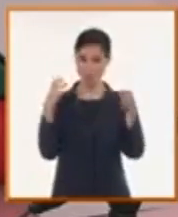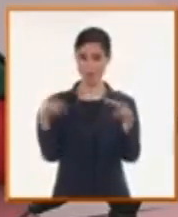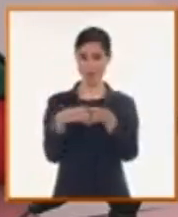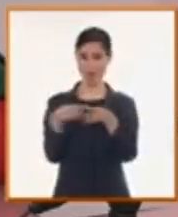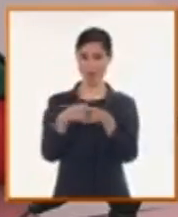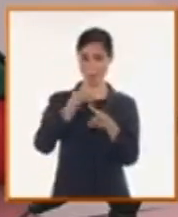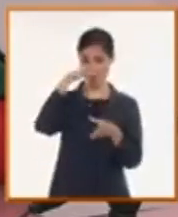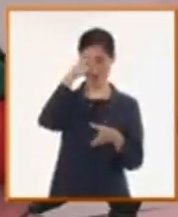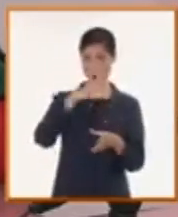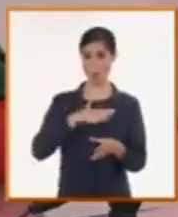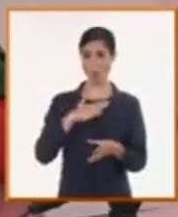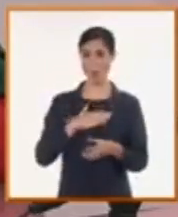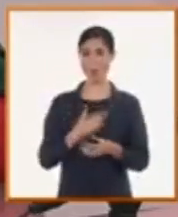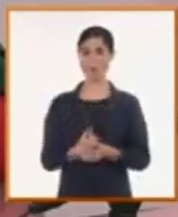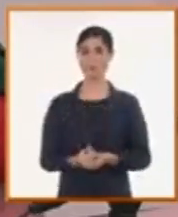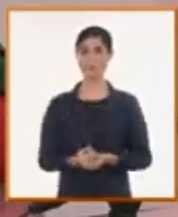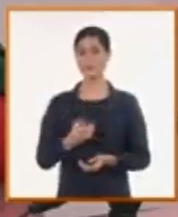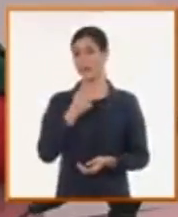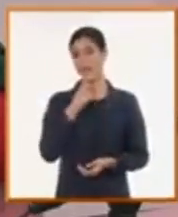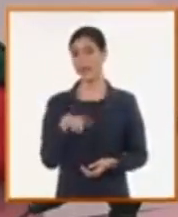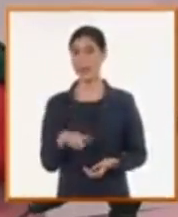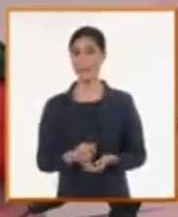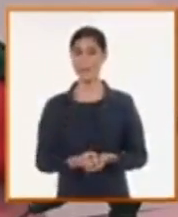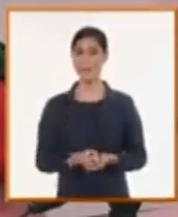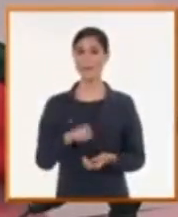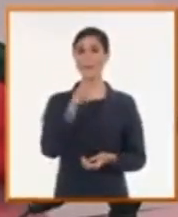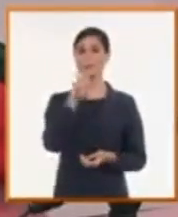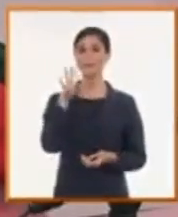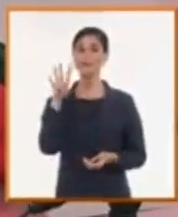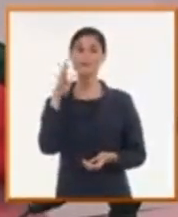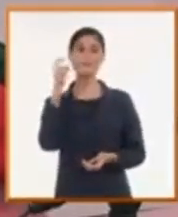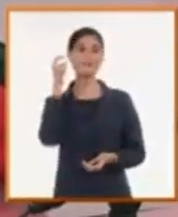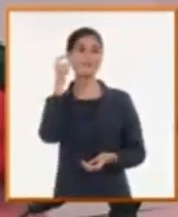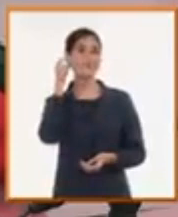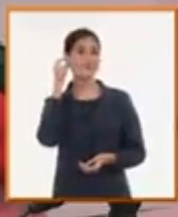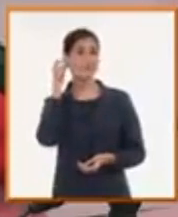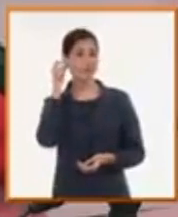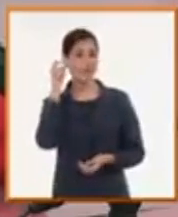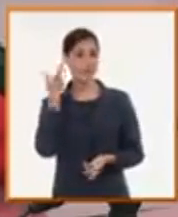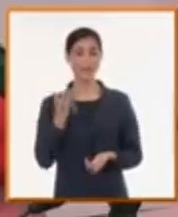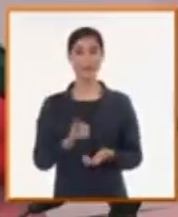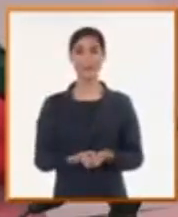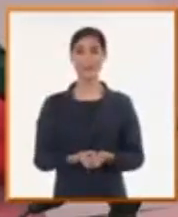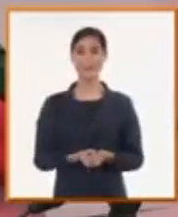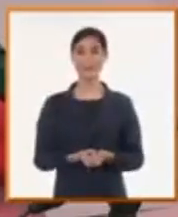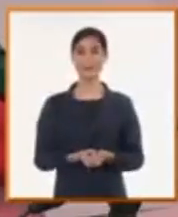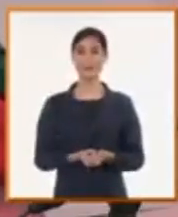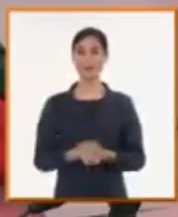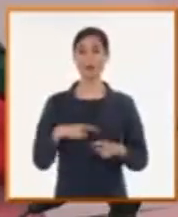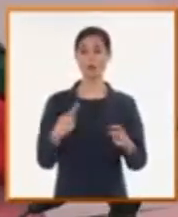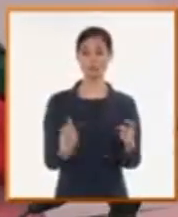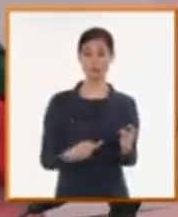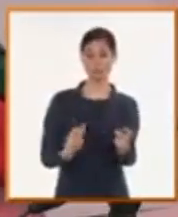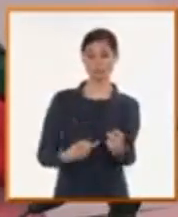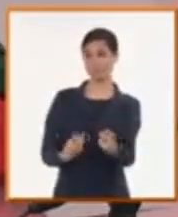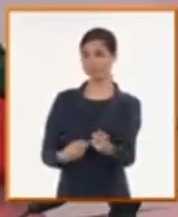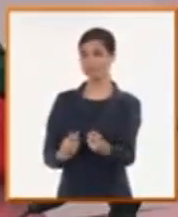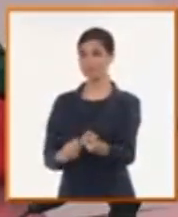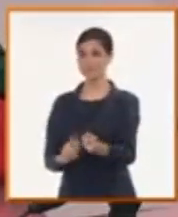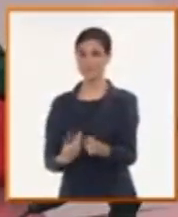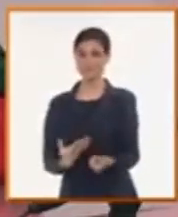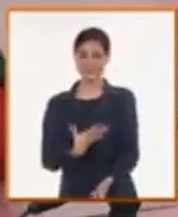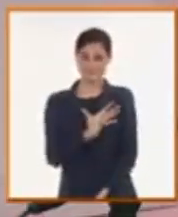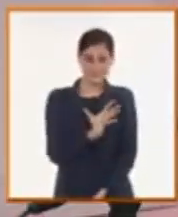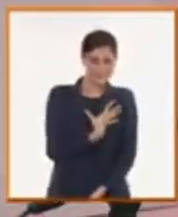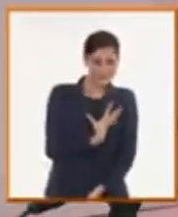la batalla del 14 de febrero, que está contada en tantos reportajes periodísticos, etcétera, una batalla dolorosa, y luego viene la